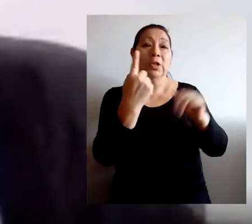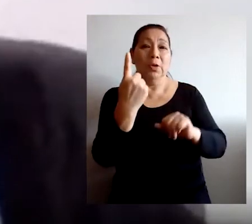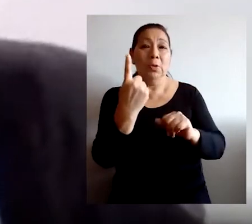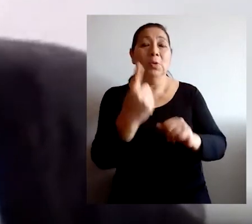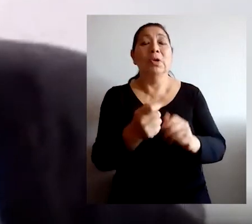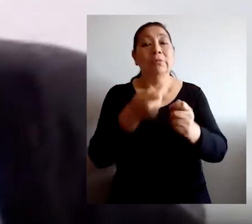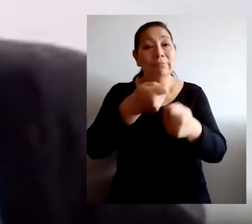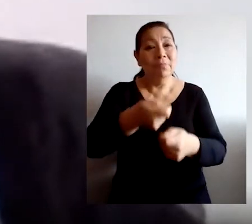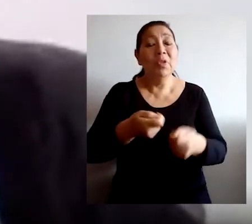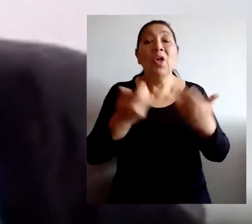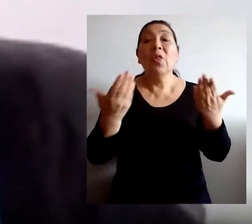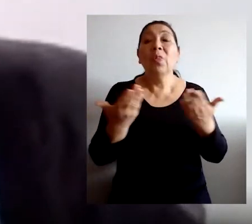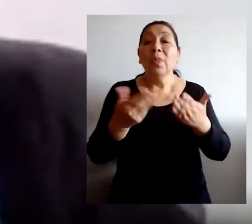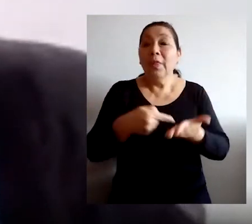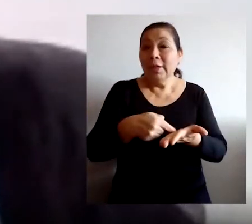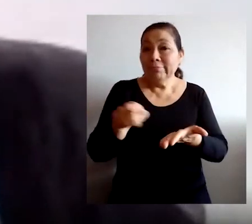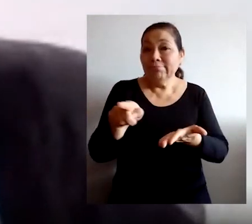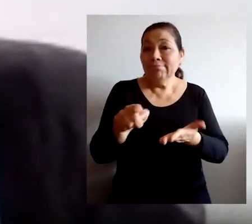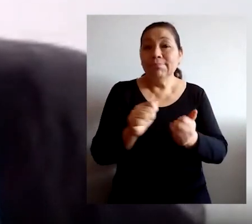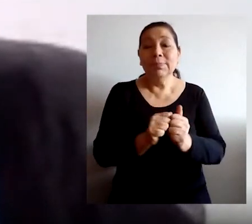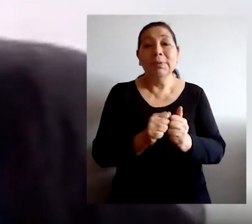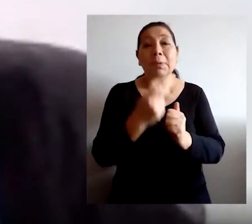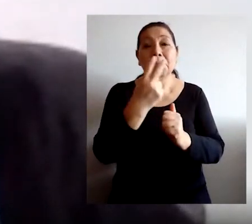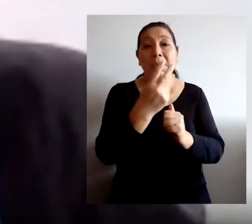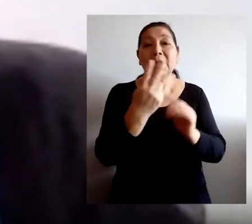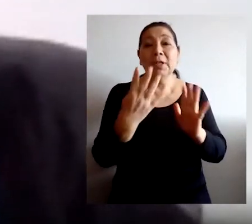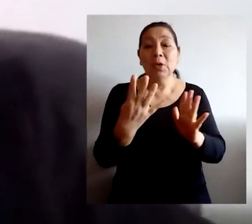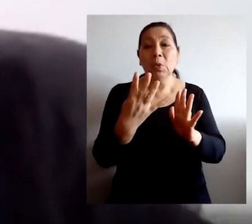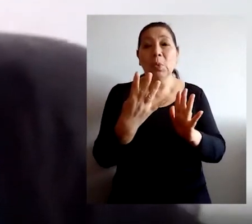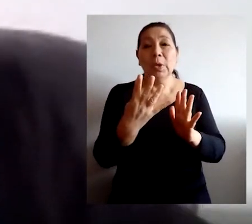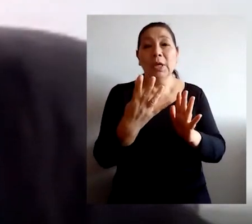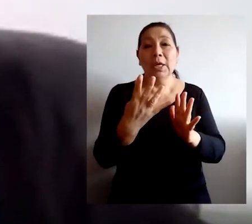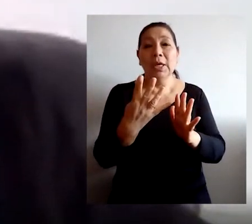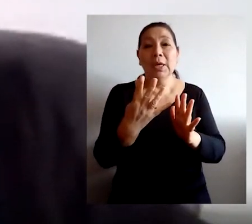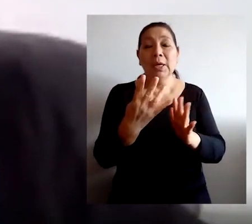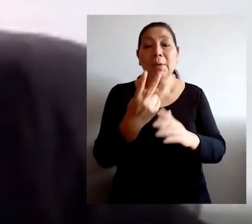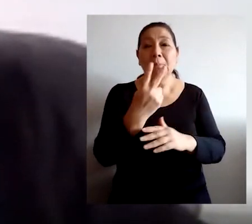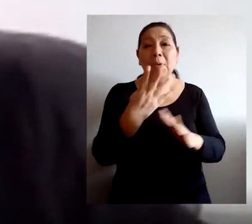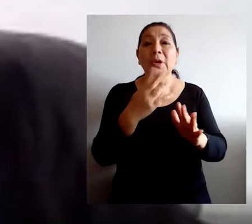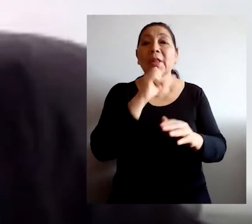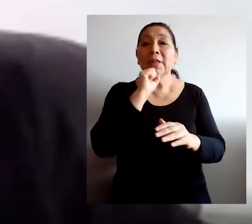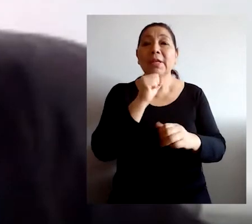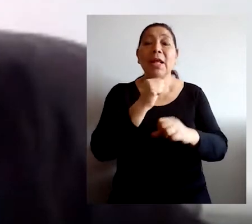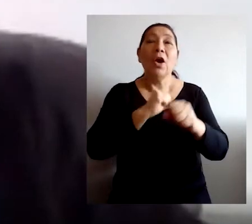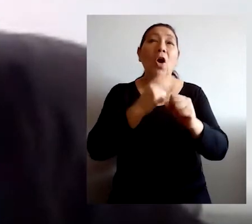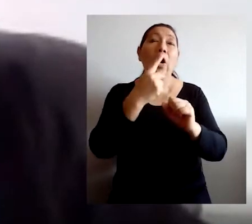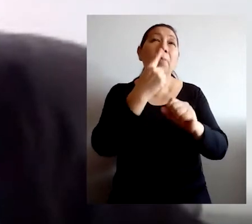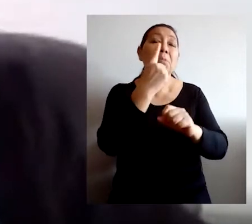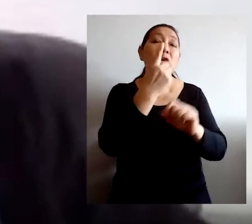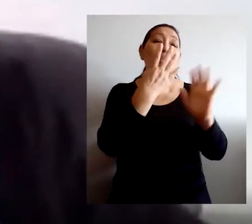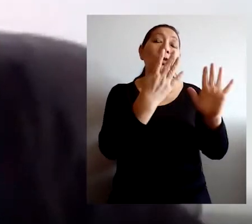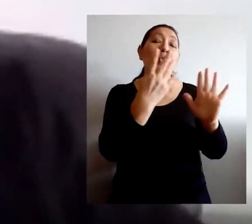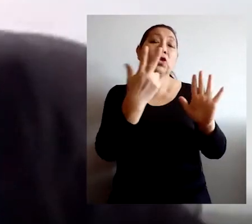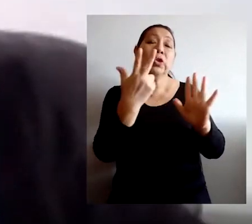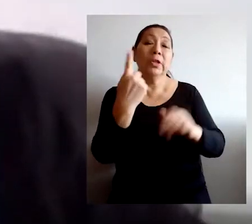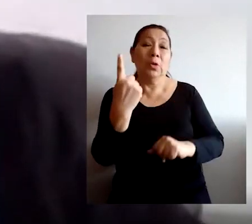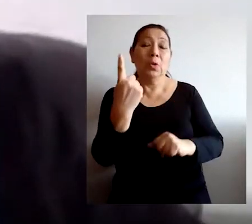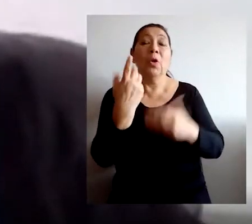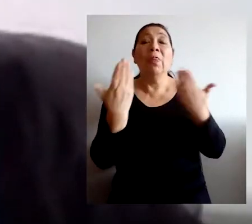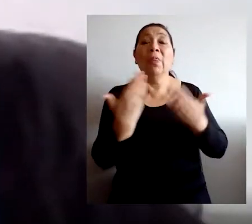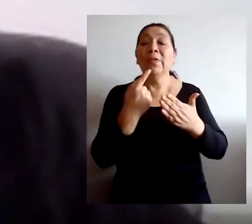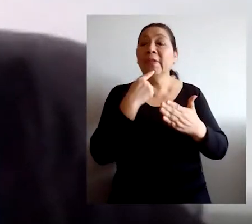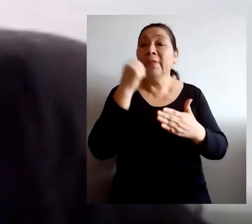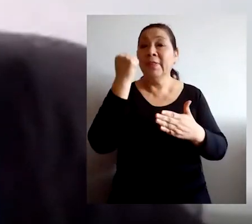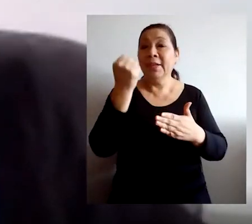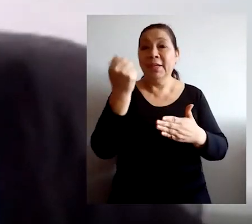fuero agrario, donde se emitió una sentencia, la sentencia del 29 de diciembre del año 81, donde se declaró